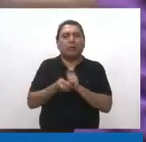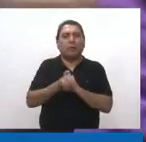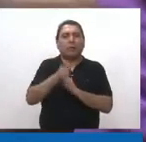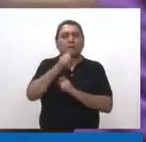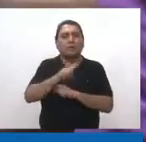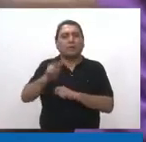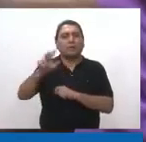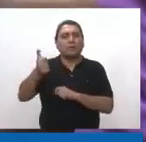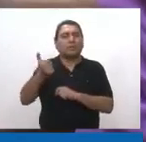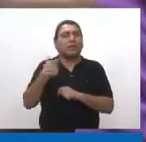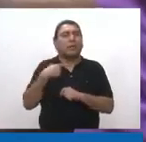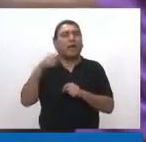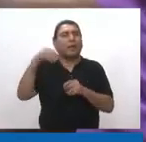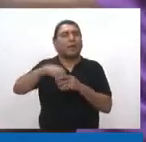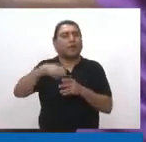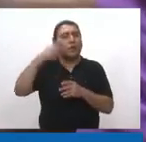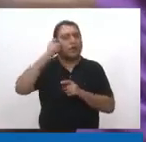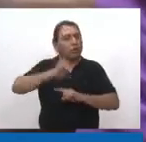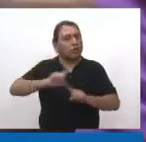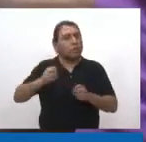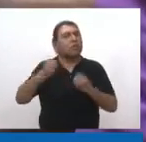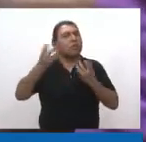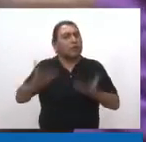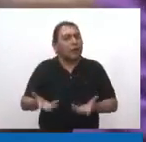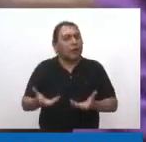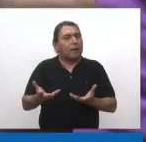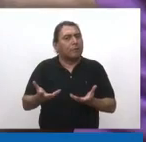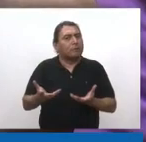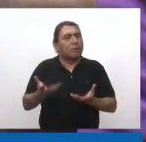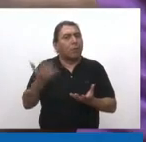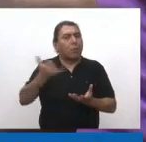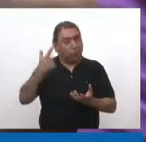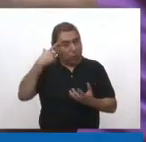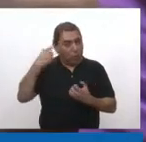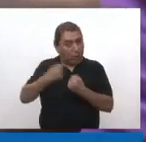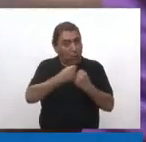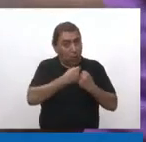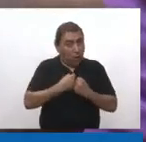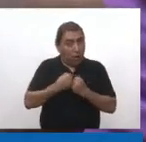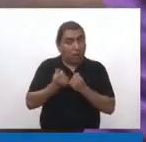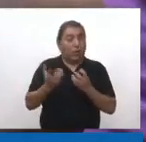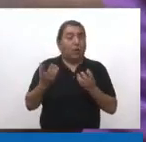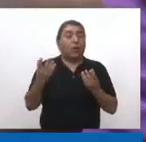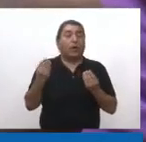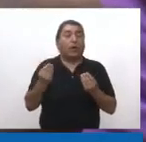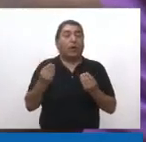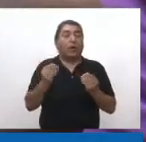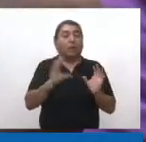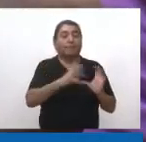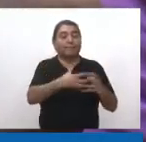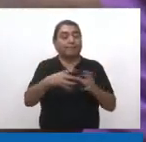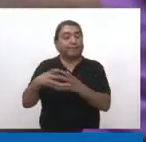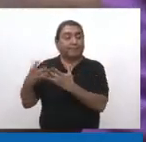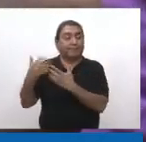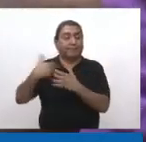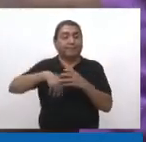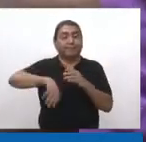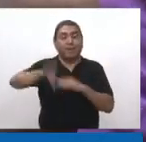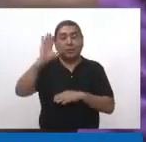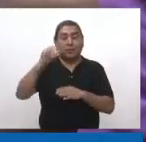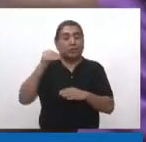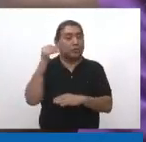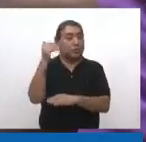Congreso? Bueno, porque hubo un acuerdo tácito entre las coaliciones mayoritarias con expectativa de